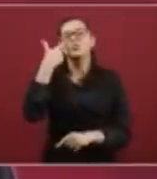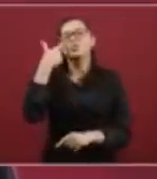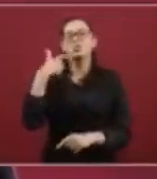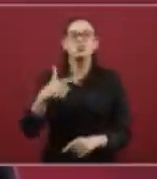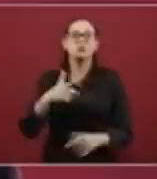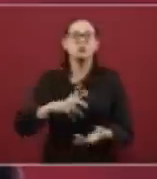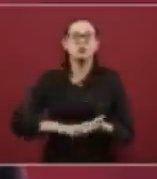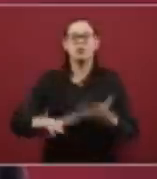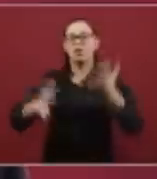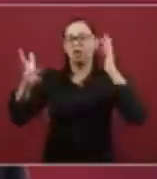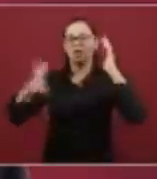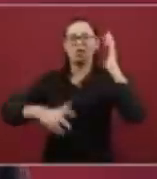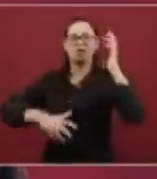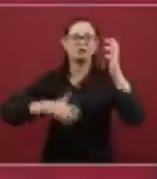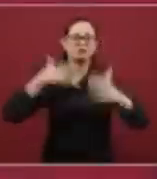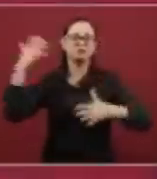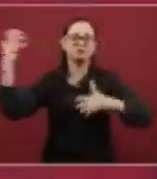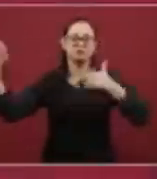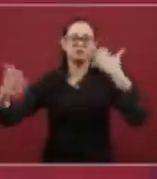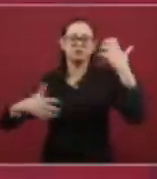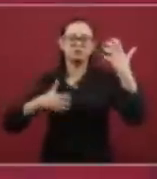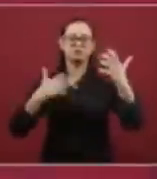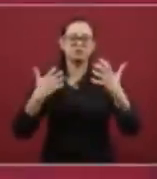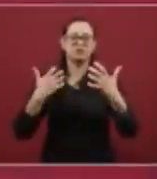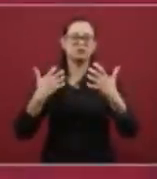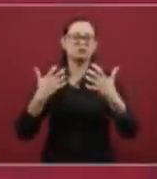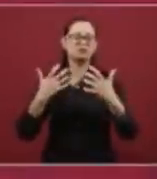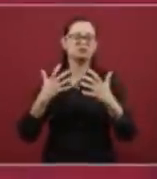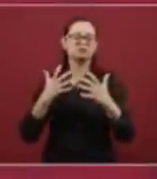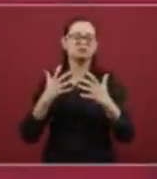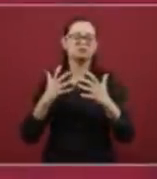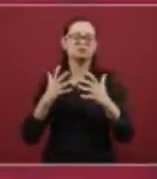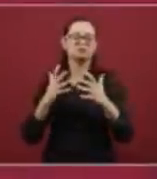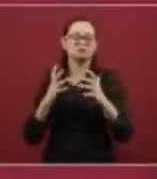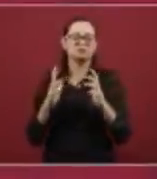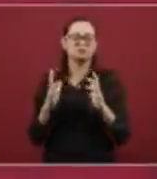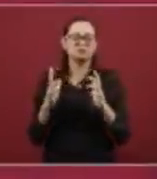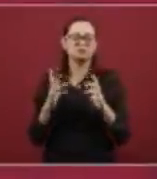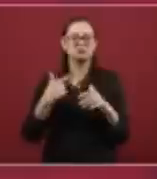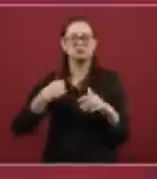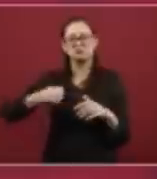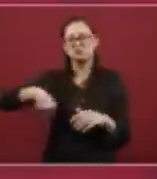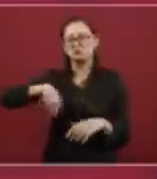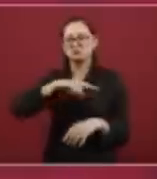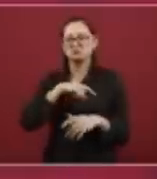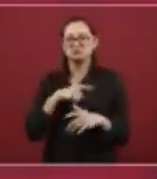queremos que digan que estamos rescindiendo contratos,